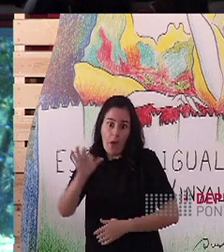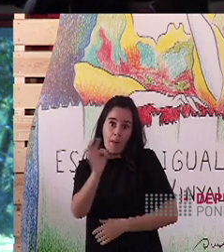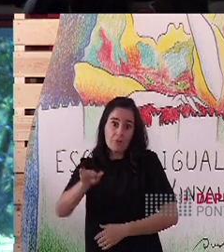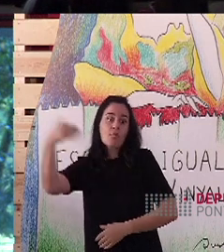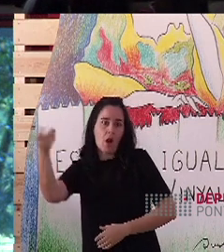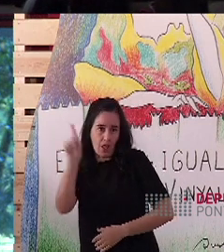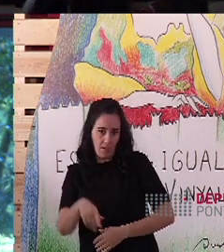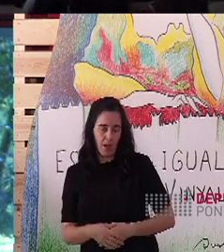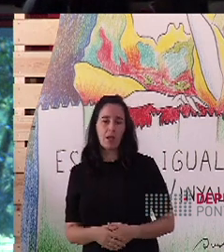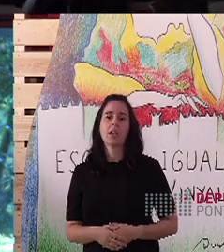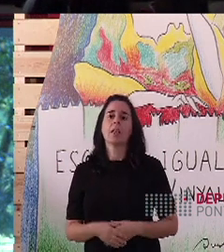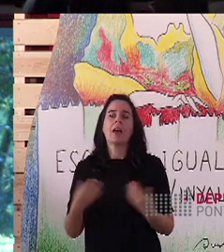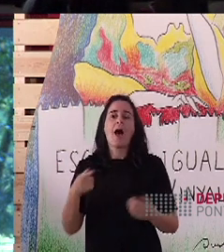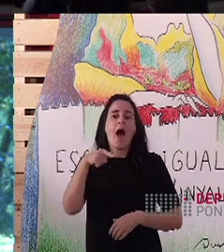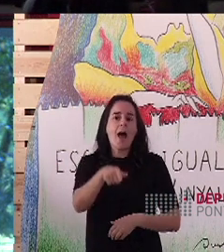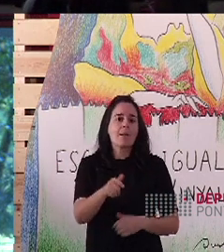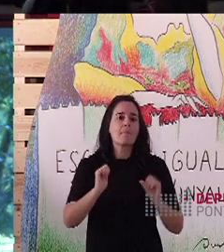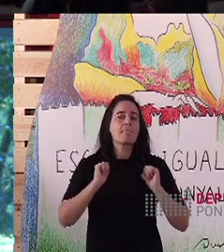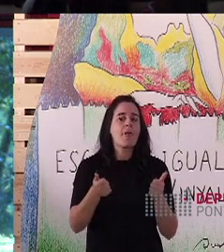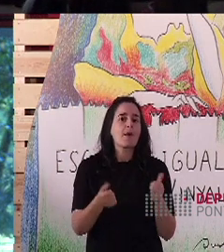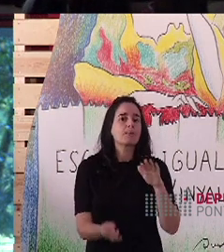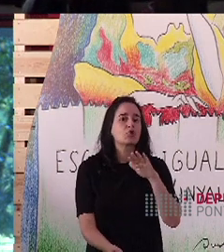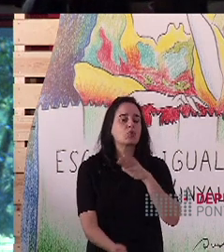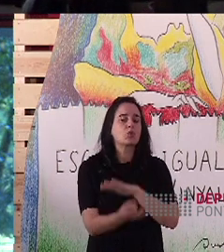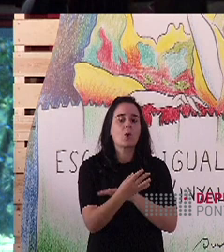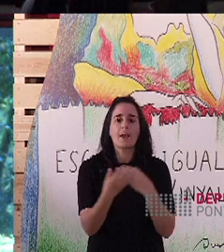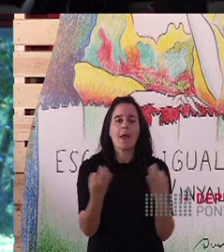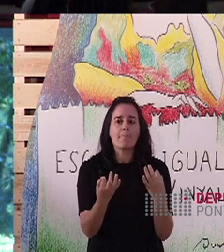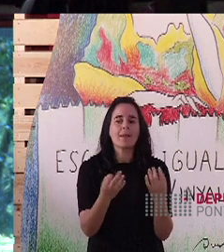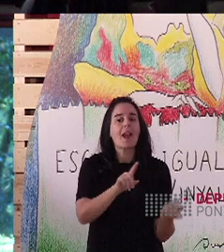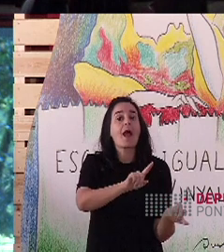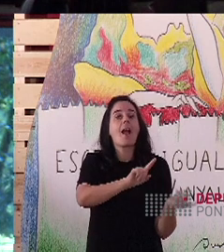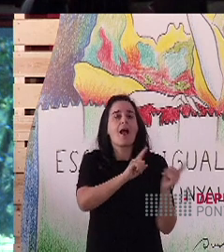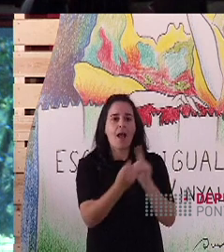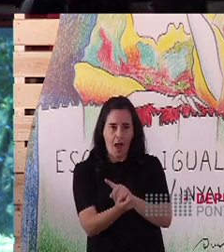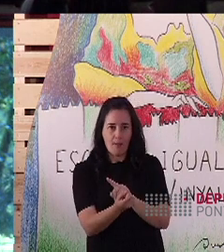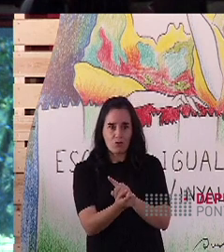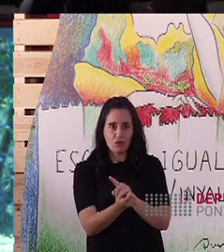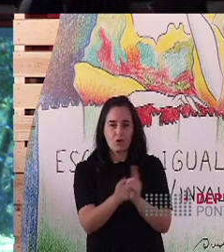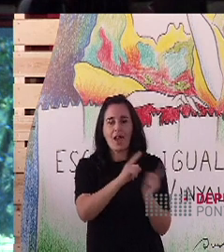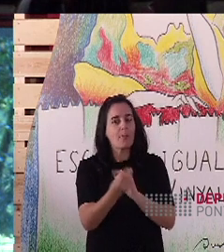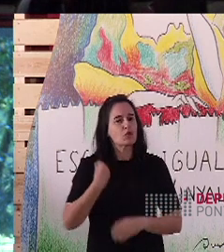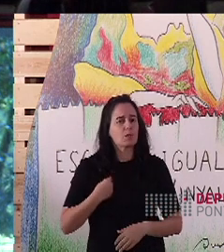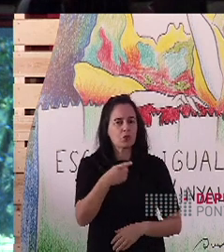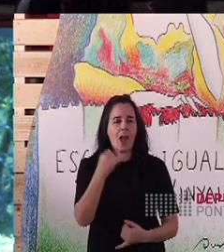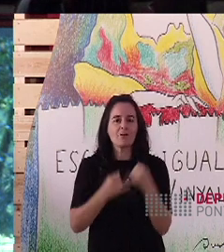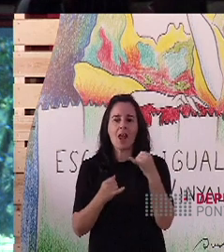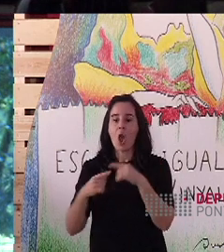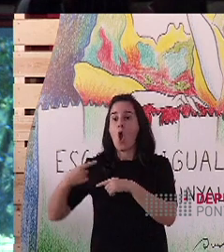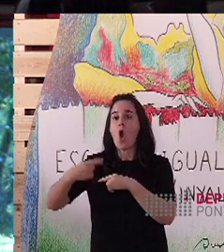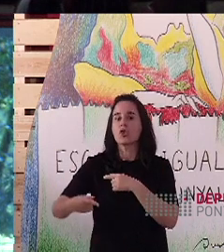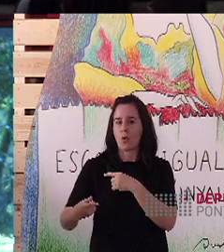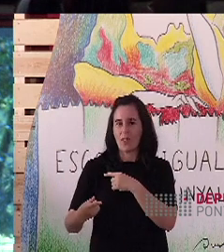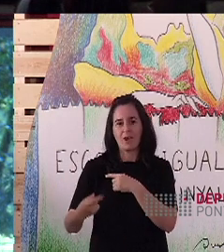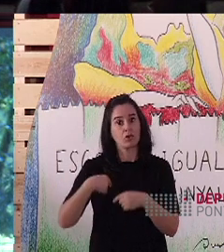pues introdujeron algunos cambios que tuvieron unas consecuencias que yo calificaría de